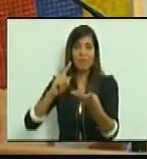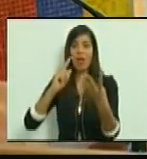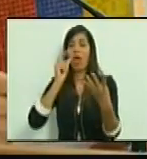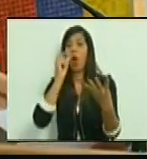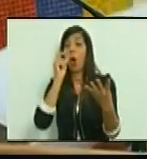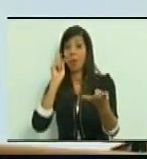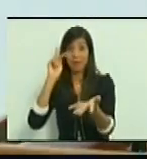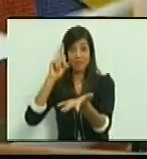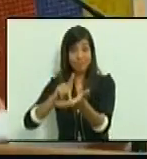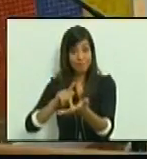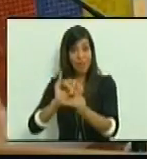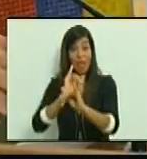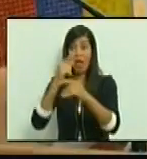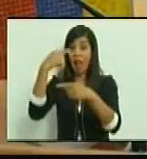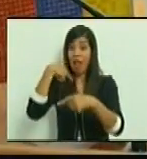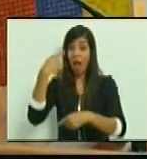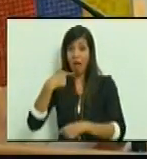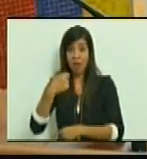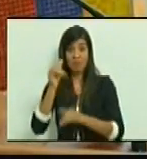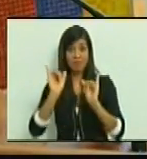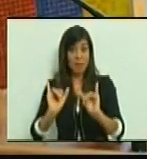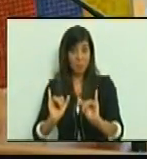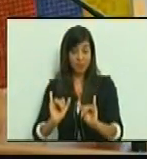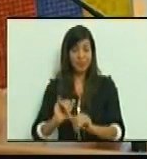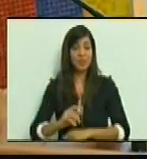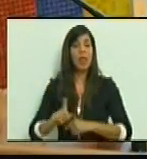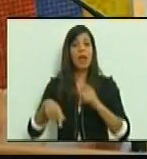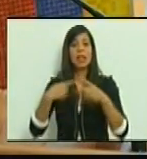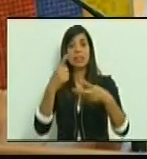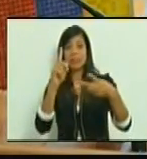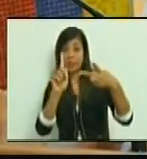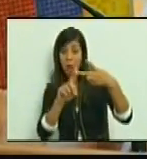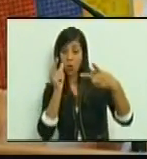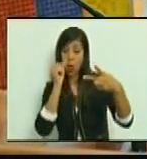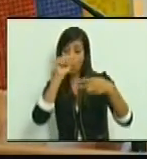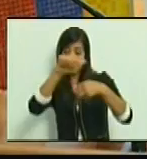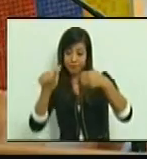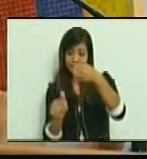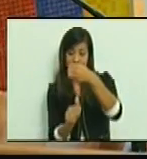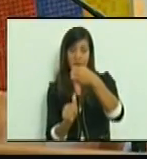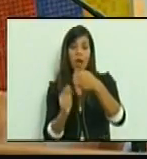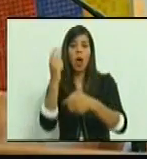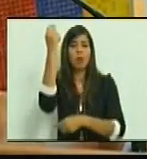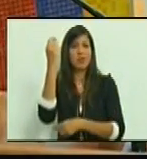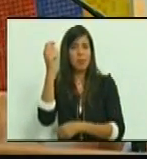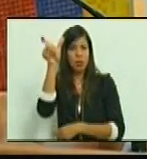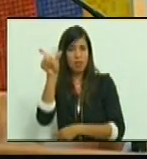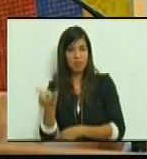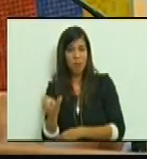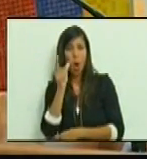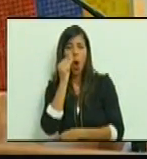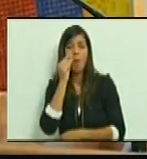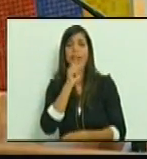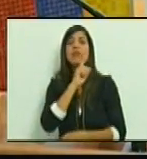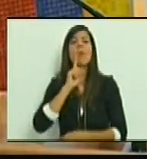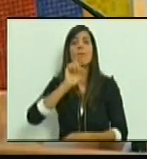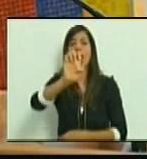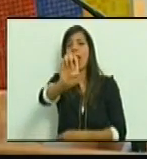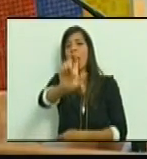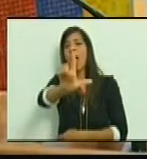Pedro Carreño. Seguidamente, el segundo vicepresidente, el constituyente Elvis Eduardo